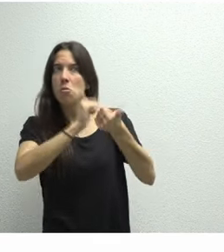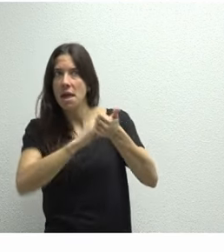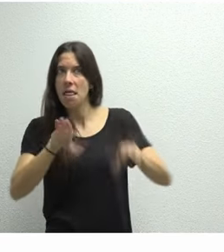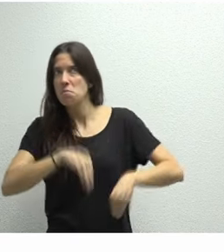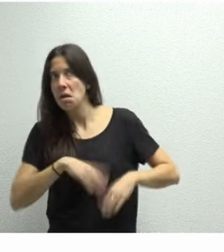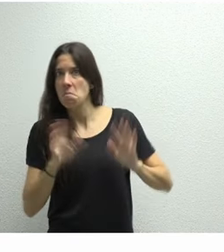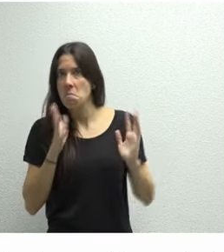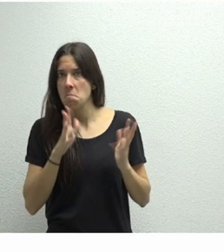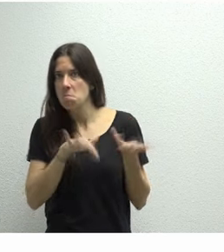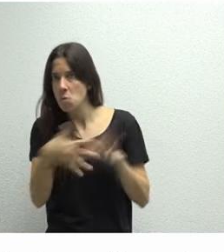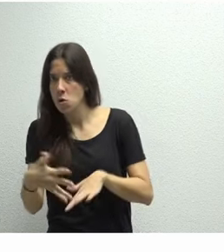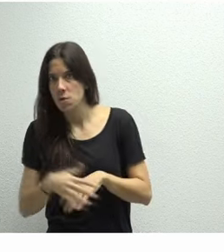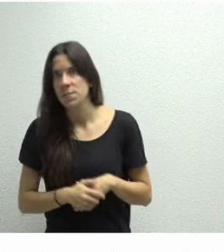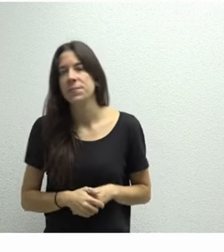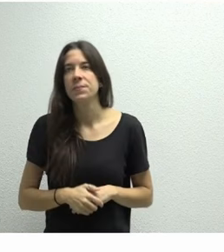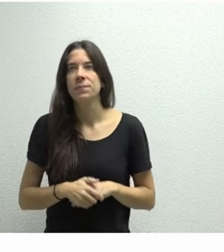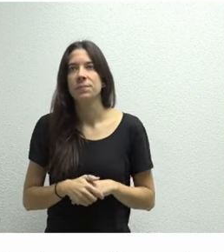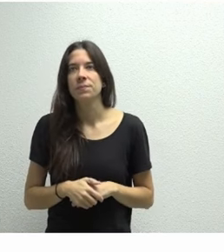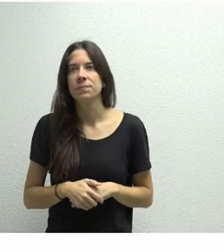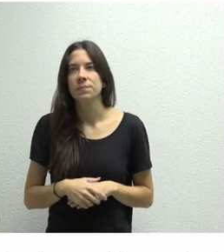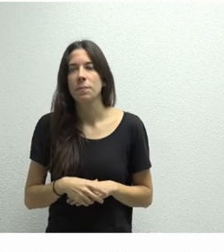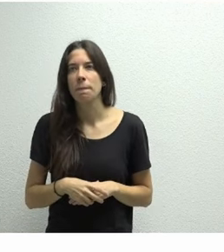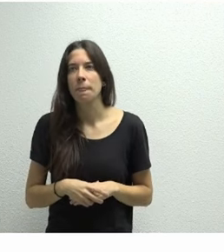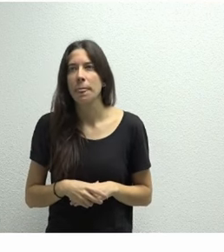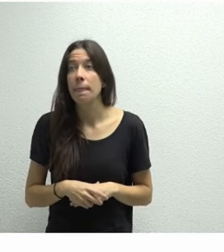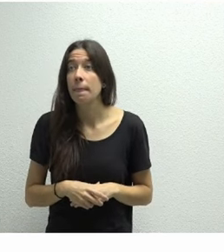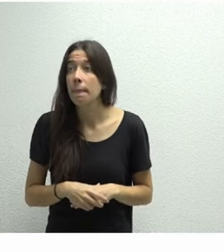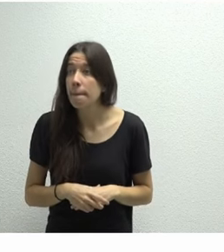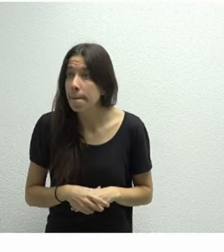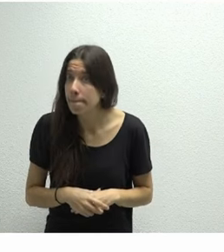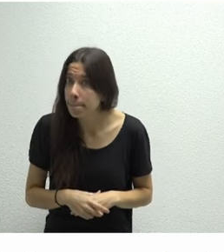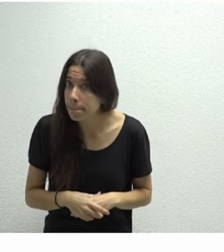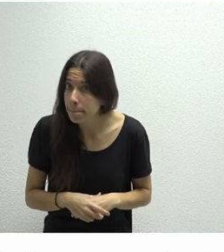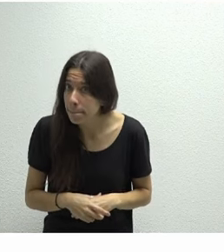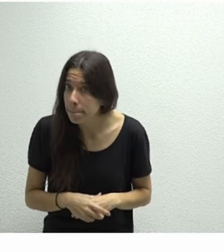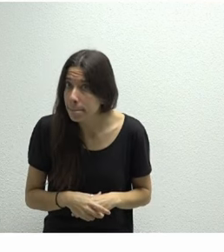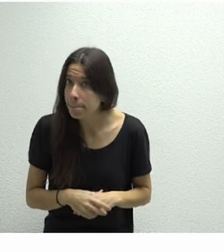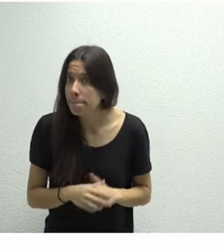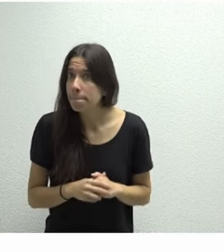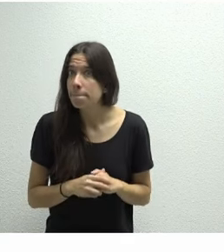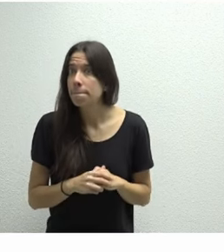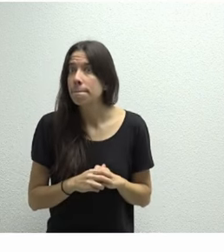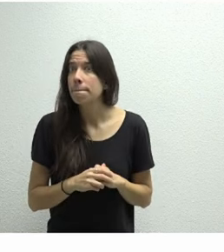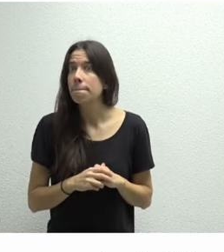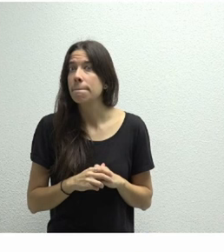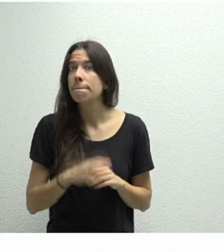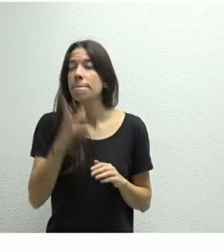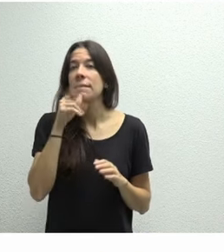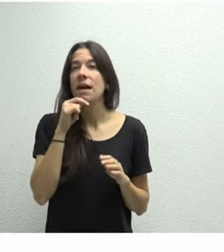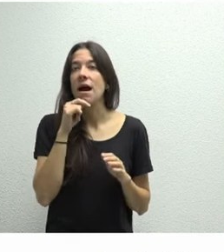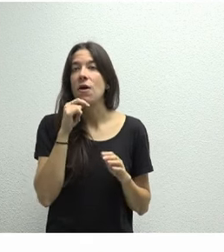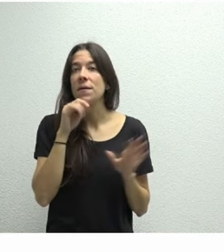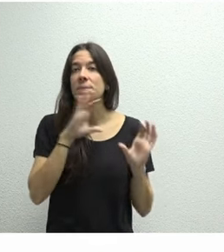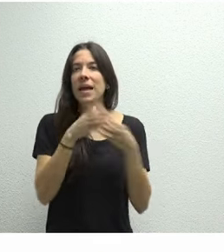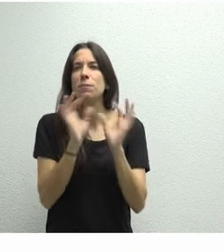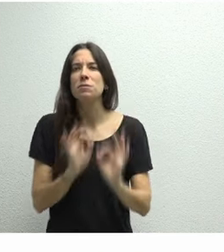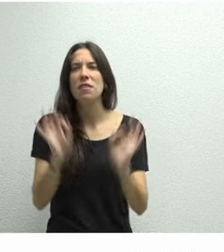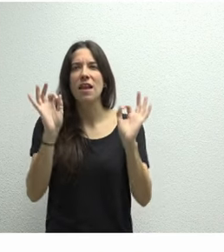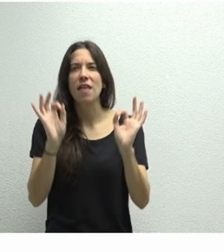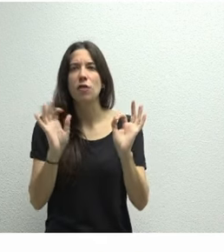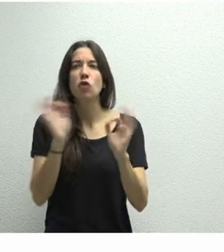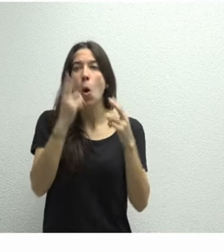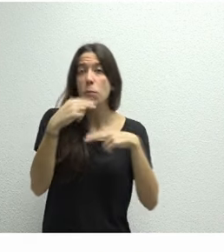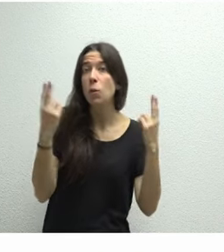vale equipos especializados o públicos ya no me centro tanto en la especialización eh